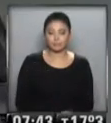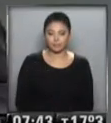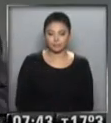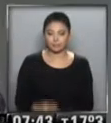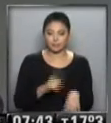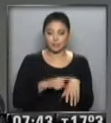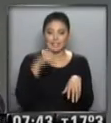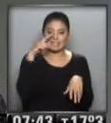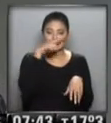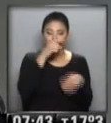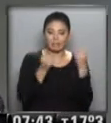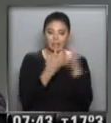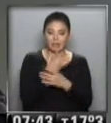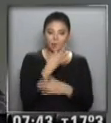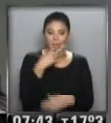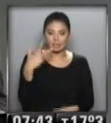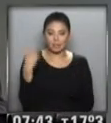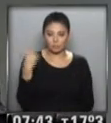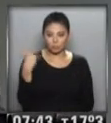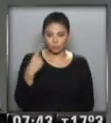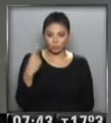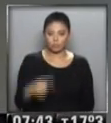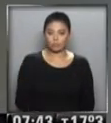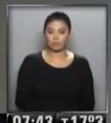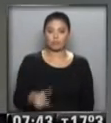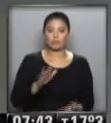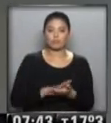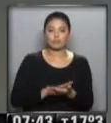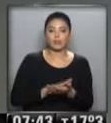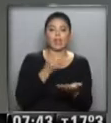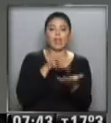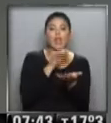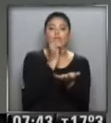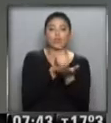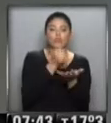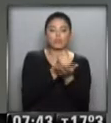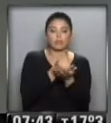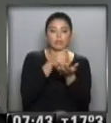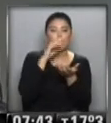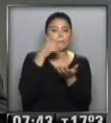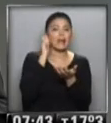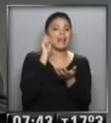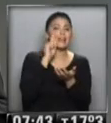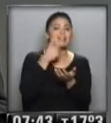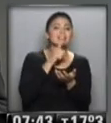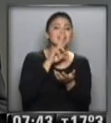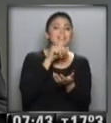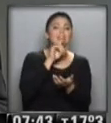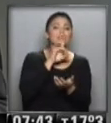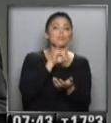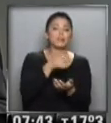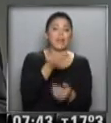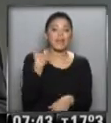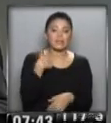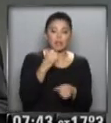siete de la mañana cuarenta y tres minutos la reforma del consejo de la magistratura un paso de convertirse en ley al ser obtuvo